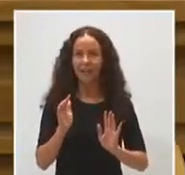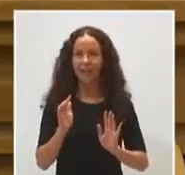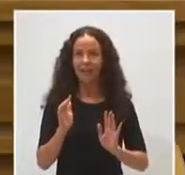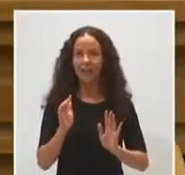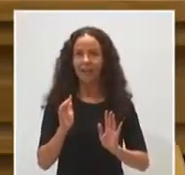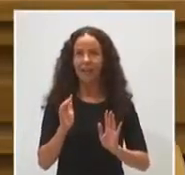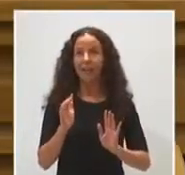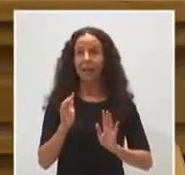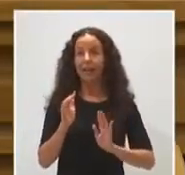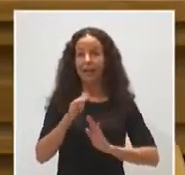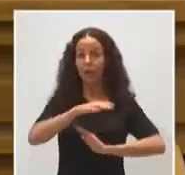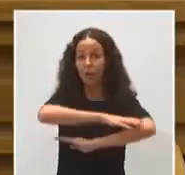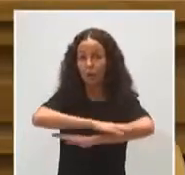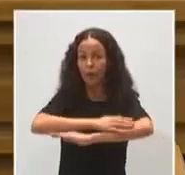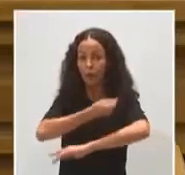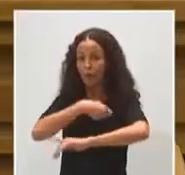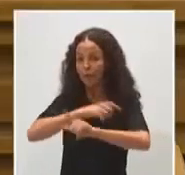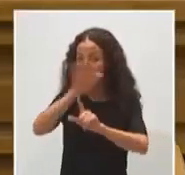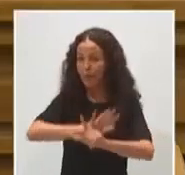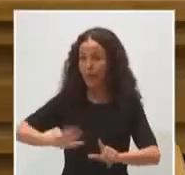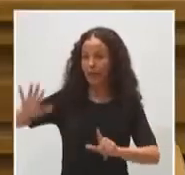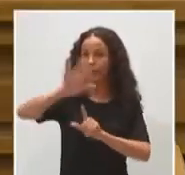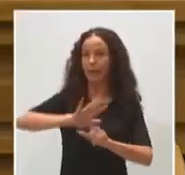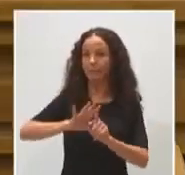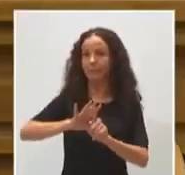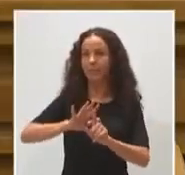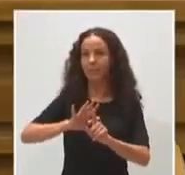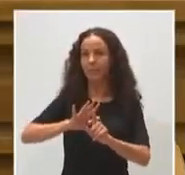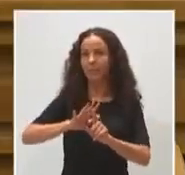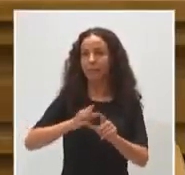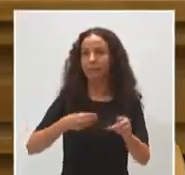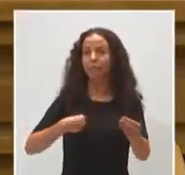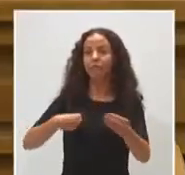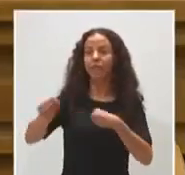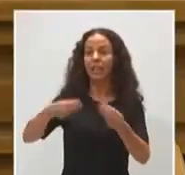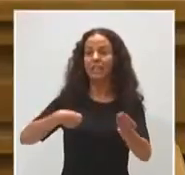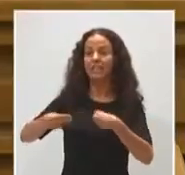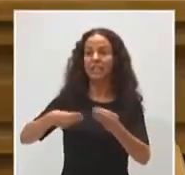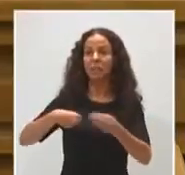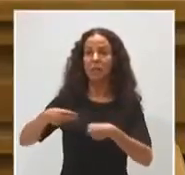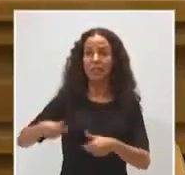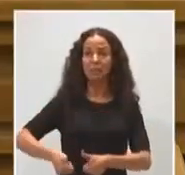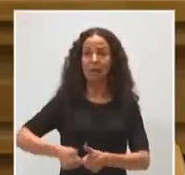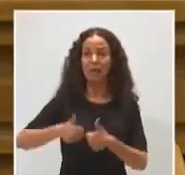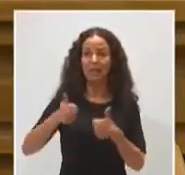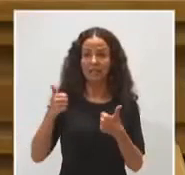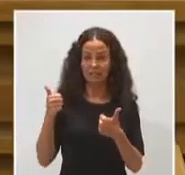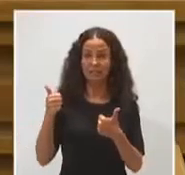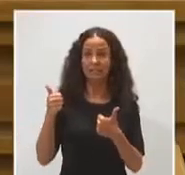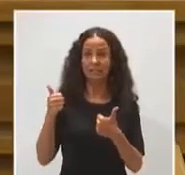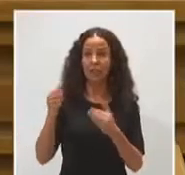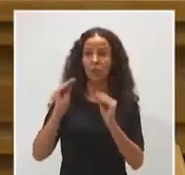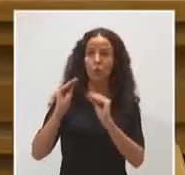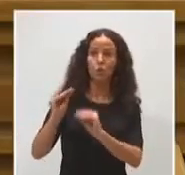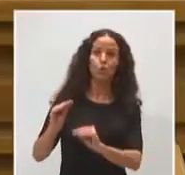miras y se plantean ser más flexibles con el cinturón ponerse más agujeritos en el cinturón suyo